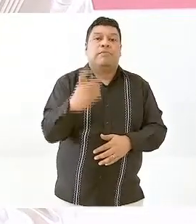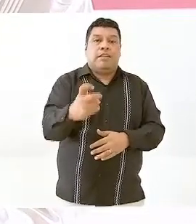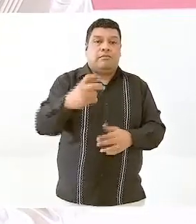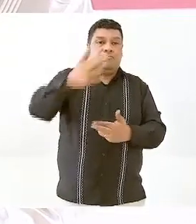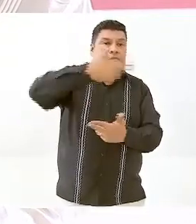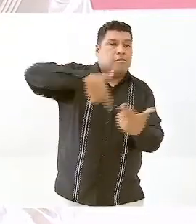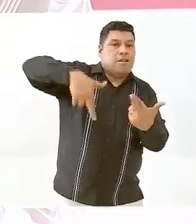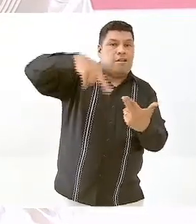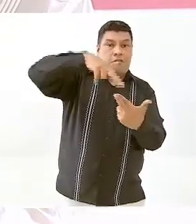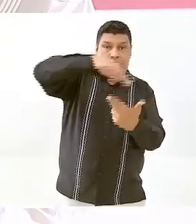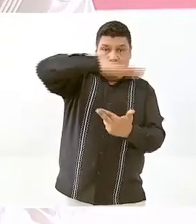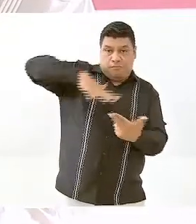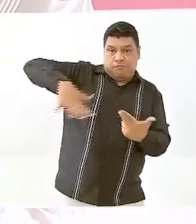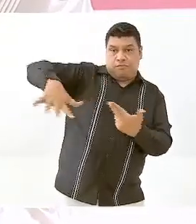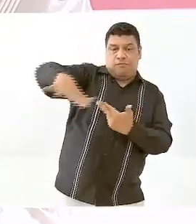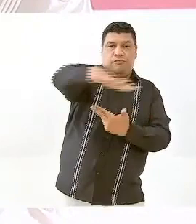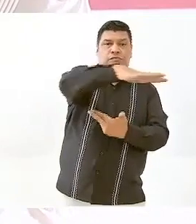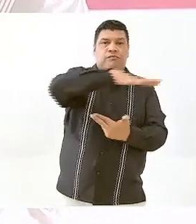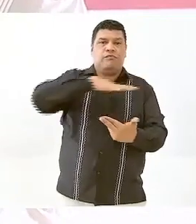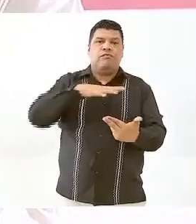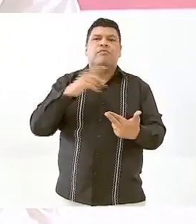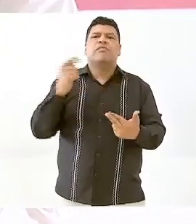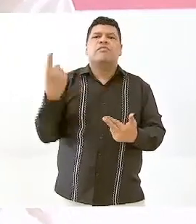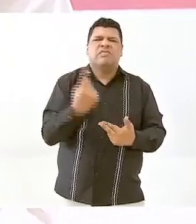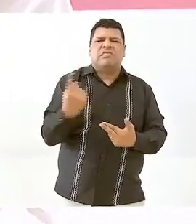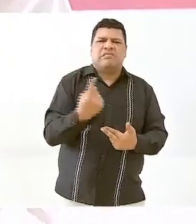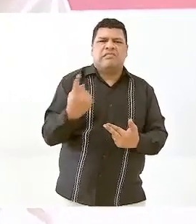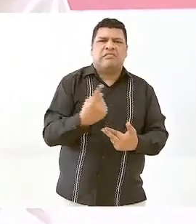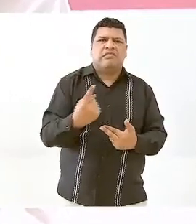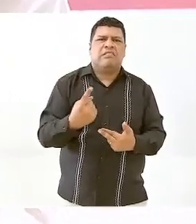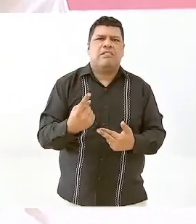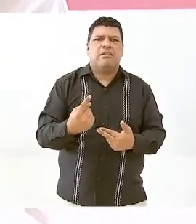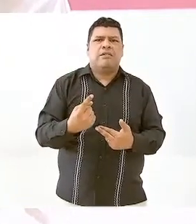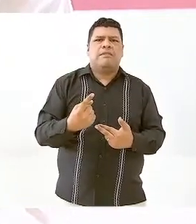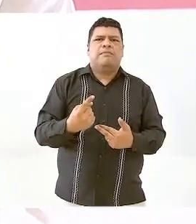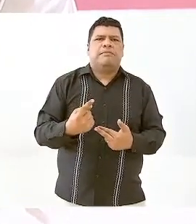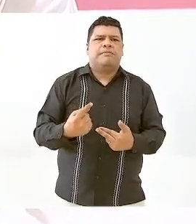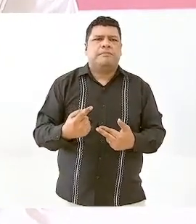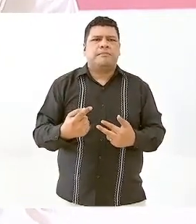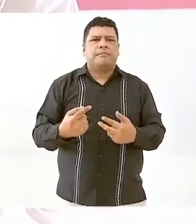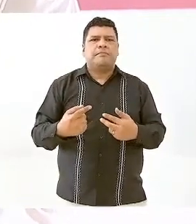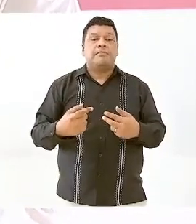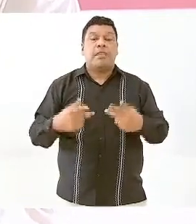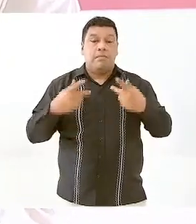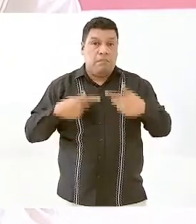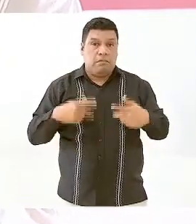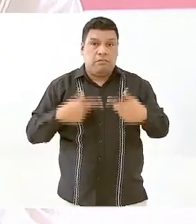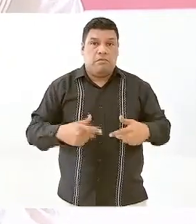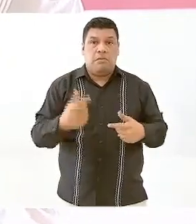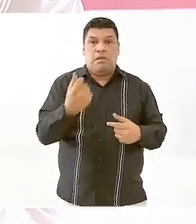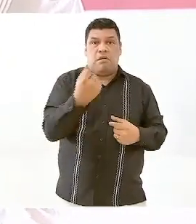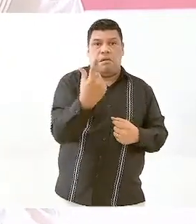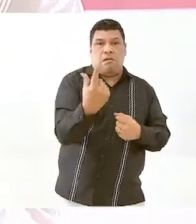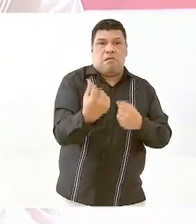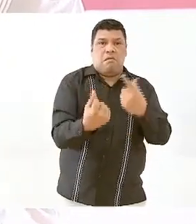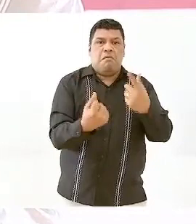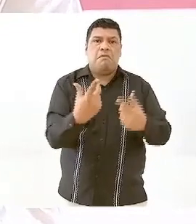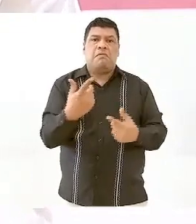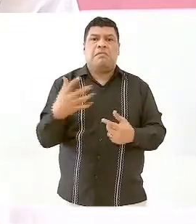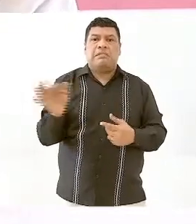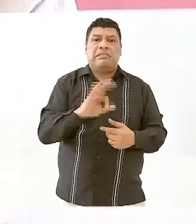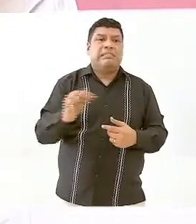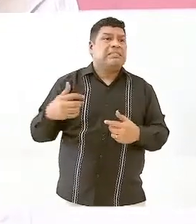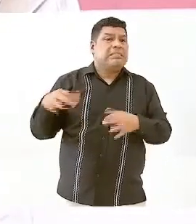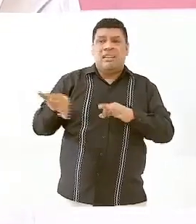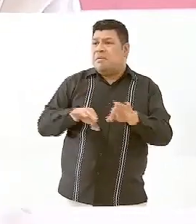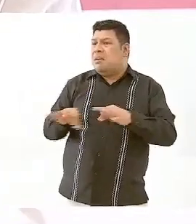región del país se detenga a quienes no tienen posibilidad de